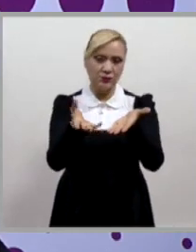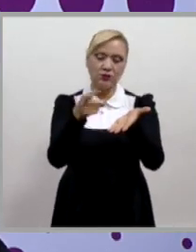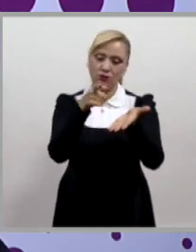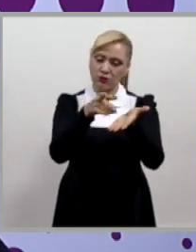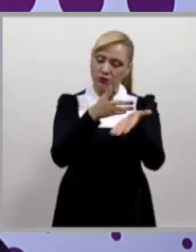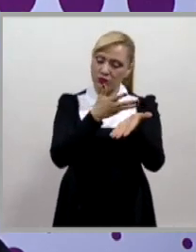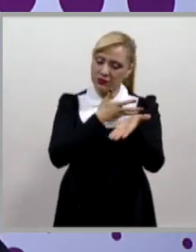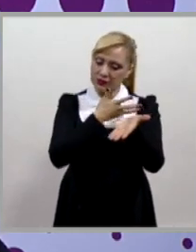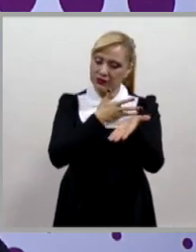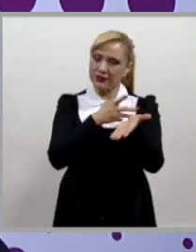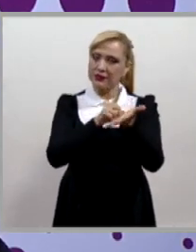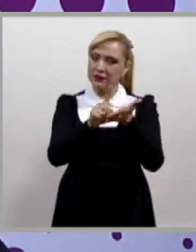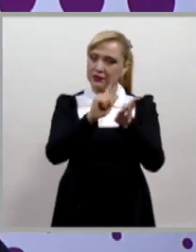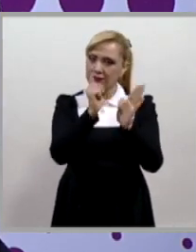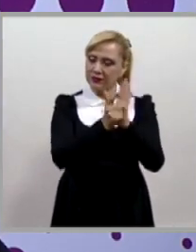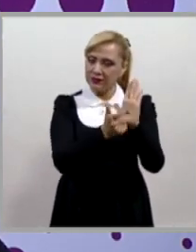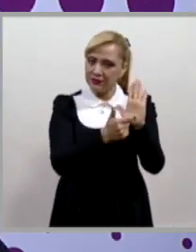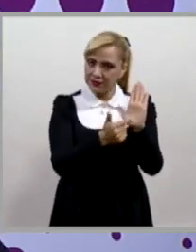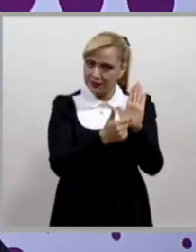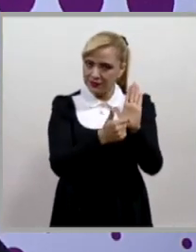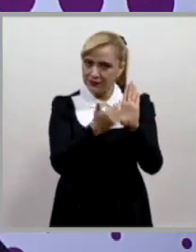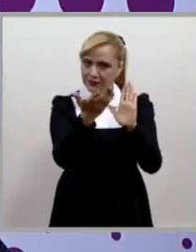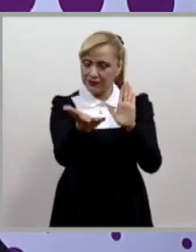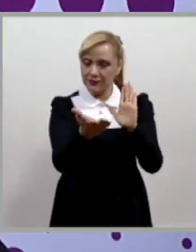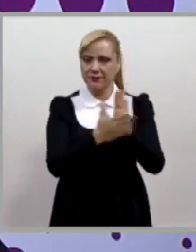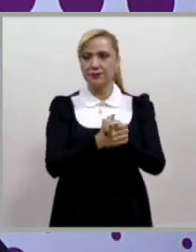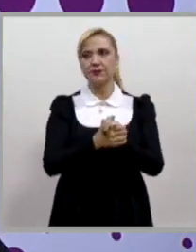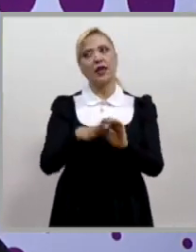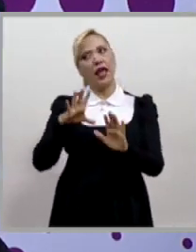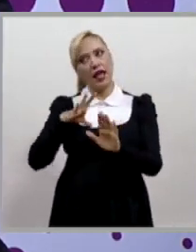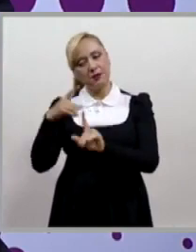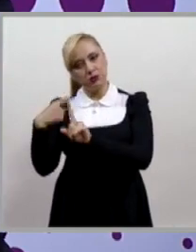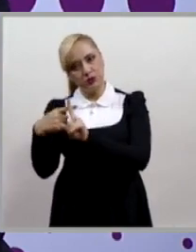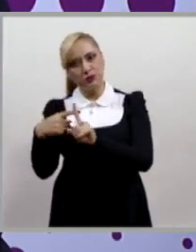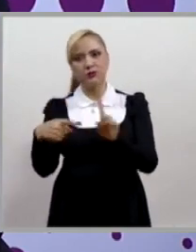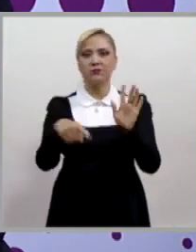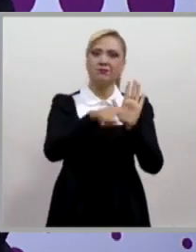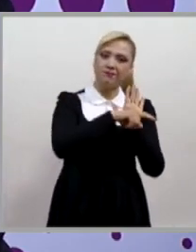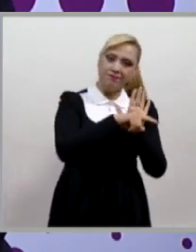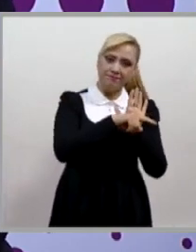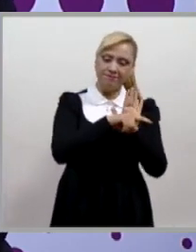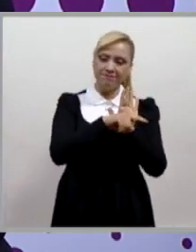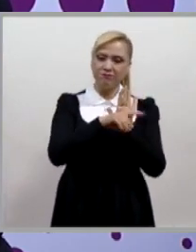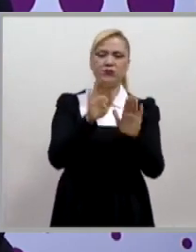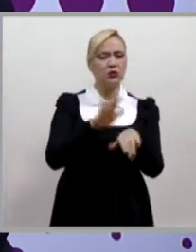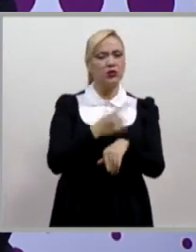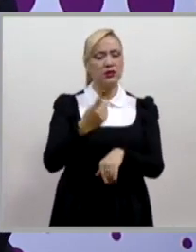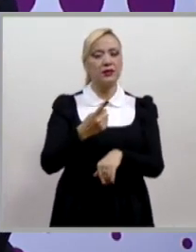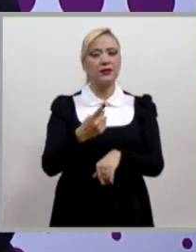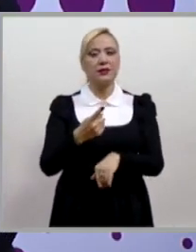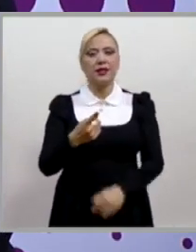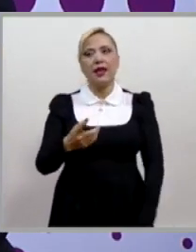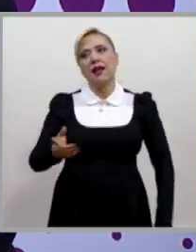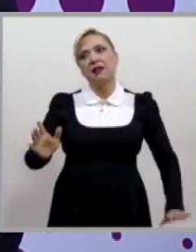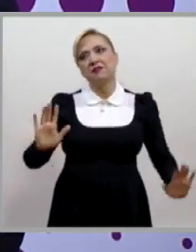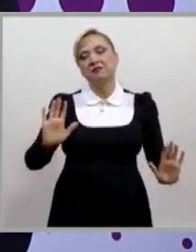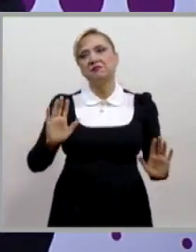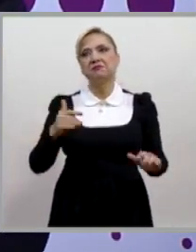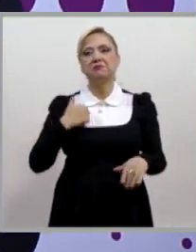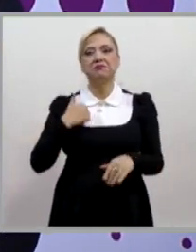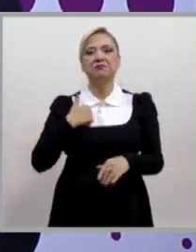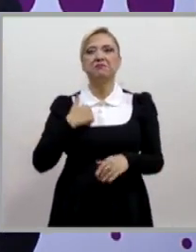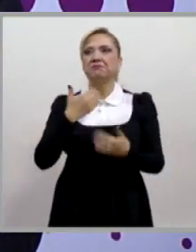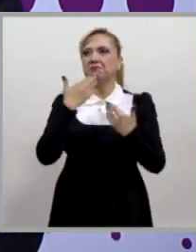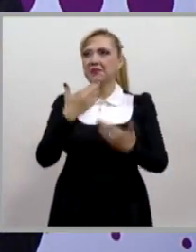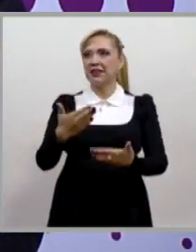externalidades negativas o positivas, ¿no? Que básicamente, pues una externalidad es disfrutar de un beneficio, de un costo que tú no generaste. Es como cuando